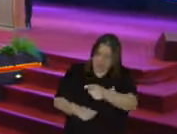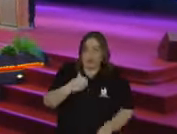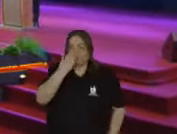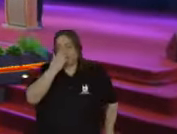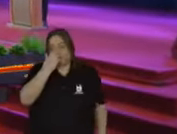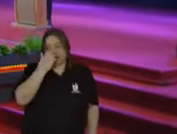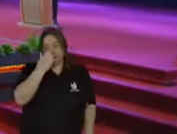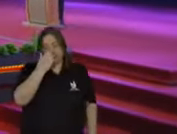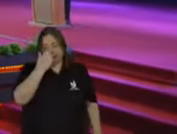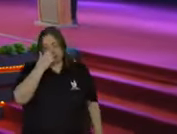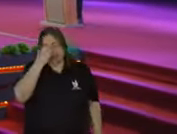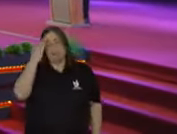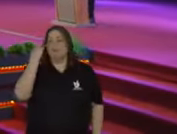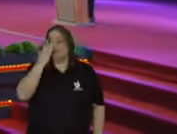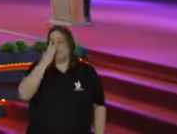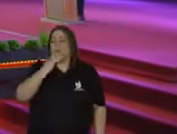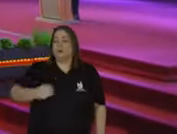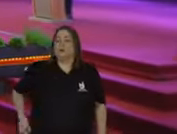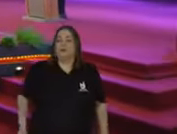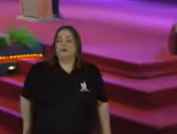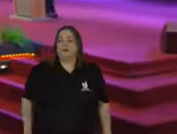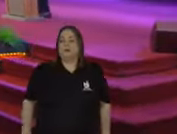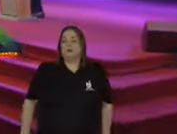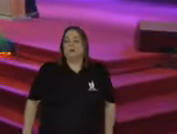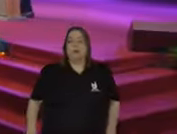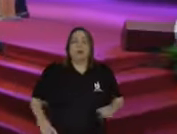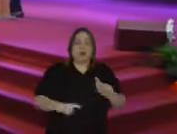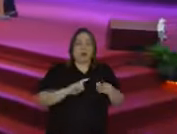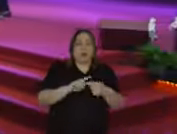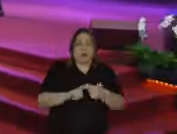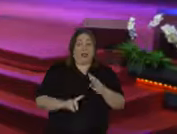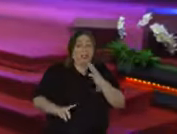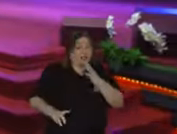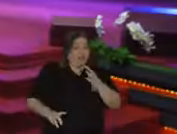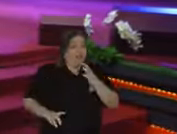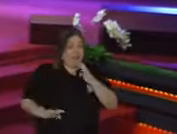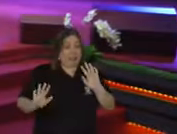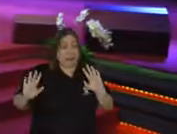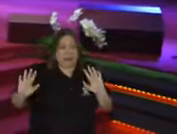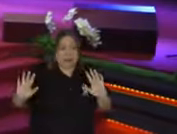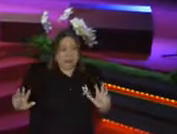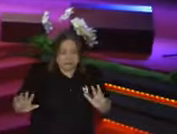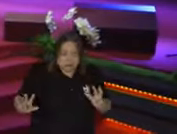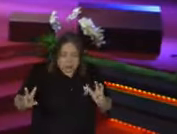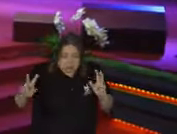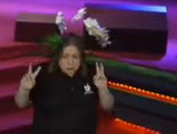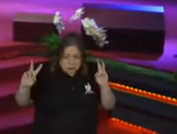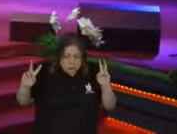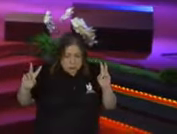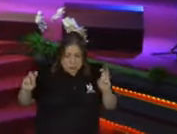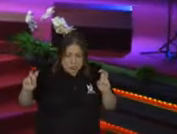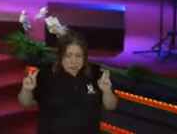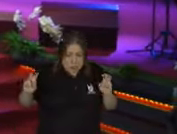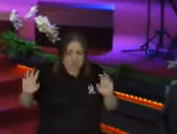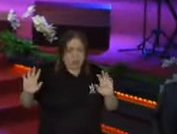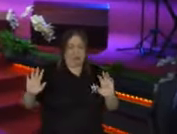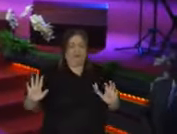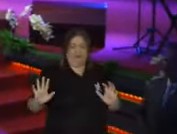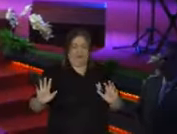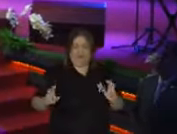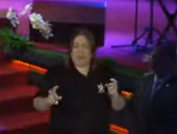wow, cuando hablamos de estas cosas uno se cansa un poco más, porque la misma predicación es una batalla.